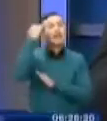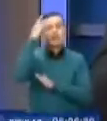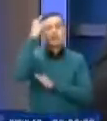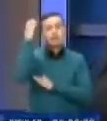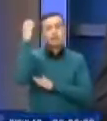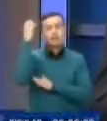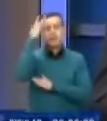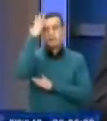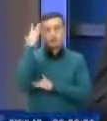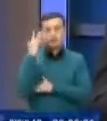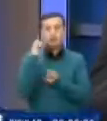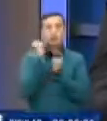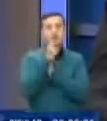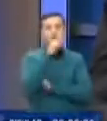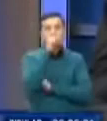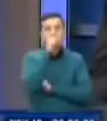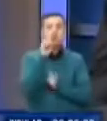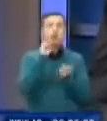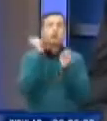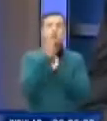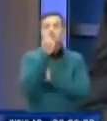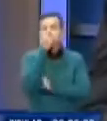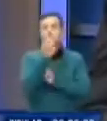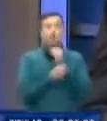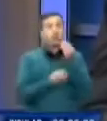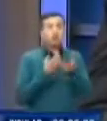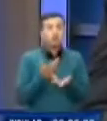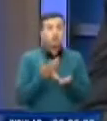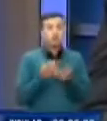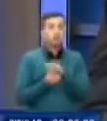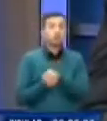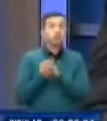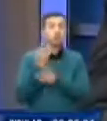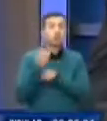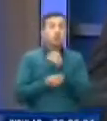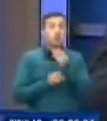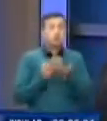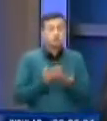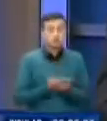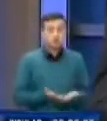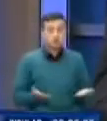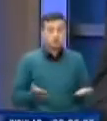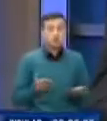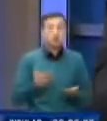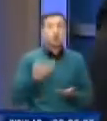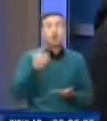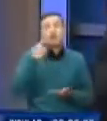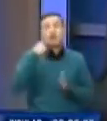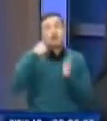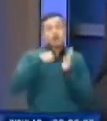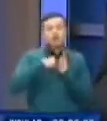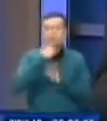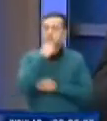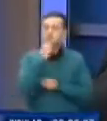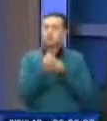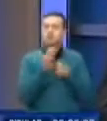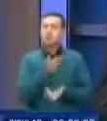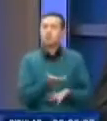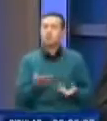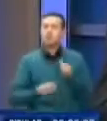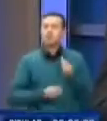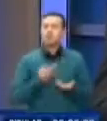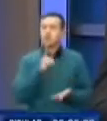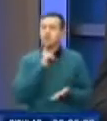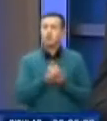a un alerta naranja a una alerta roja y a una erupción en la simulación y ver cómo reaccionamos cómo